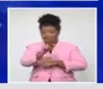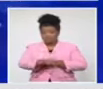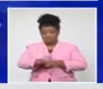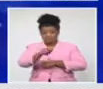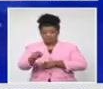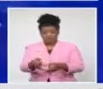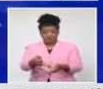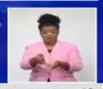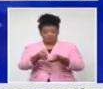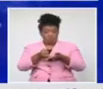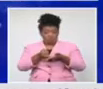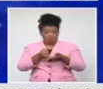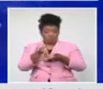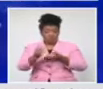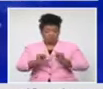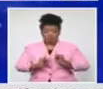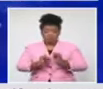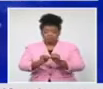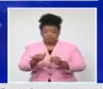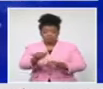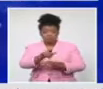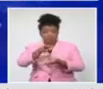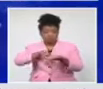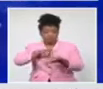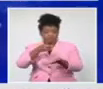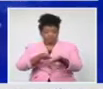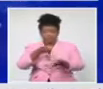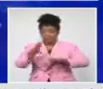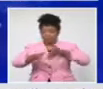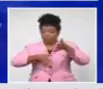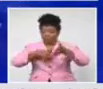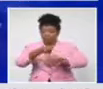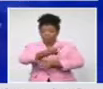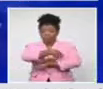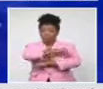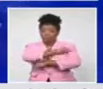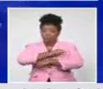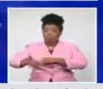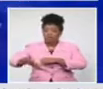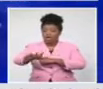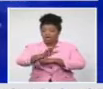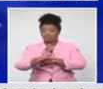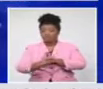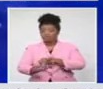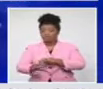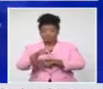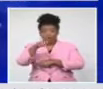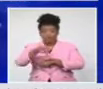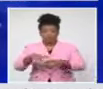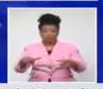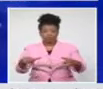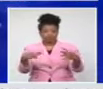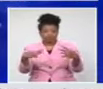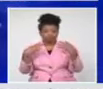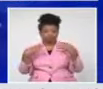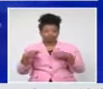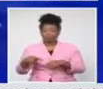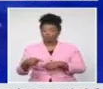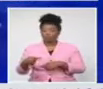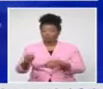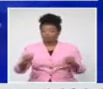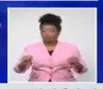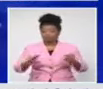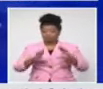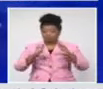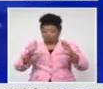al intérprete de lenguas de señas y a toda la población que nos escucha todas las mañanas. Bueno,